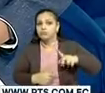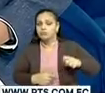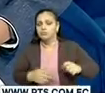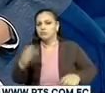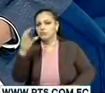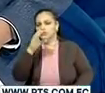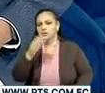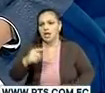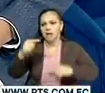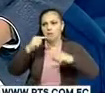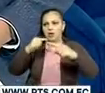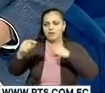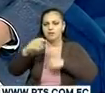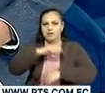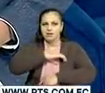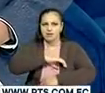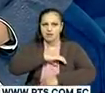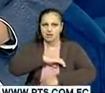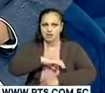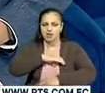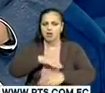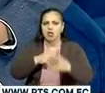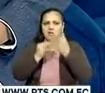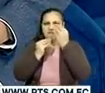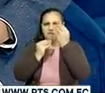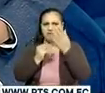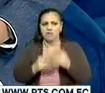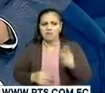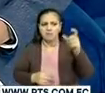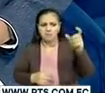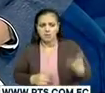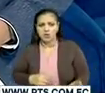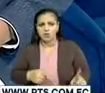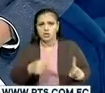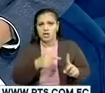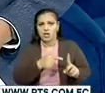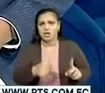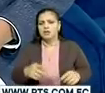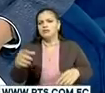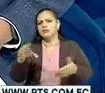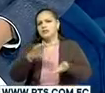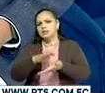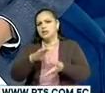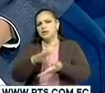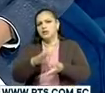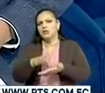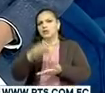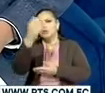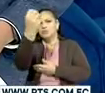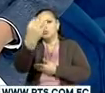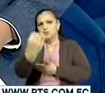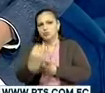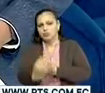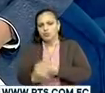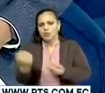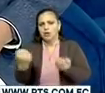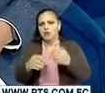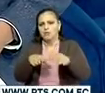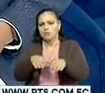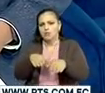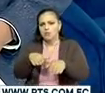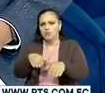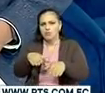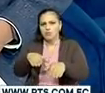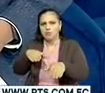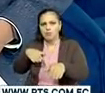detuvo a un sujeto que asaltaba a conductores en los semáforos del centro y sur de Guayaquil. Mi querido Gustavito, entonces, gracias.